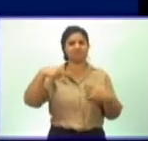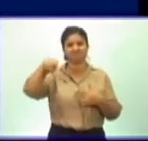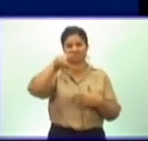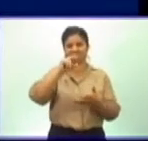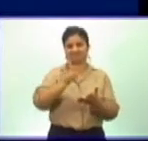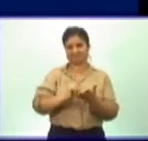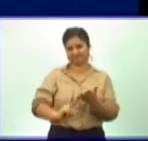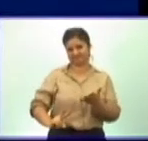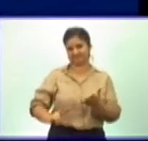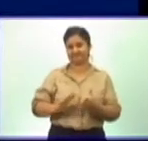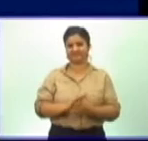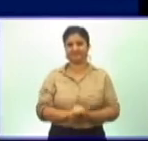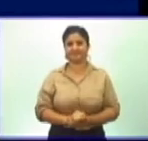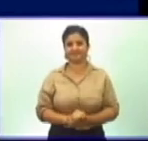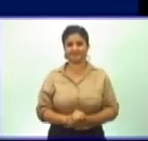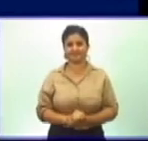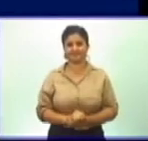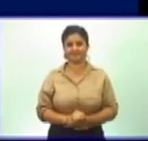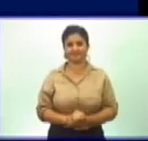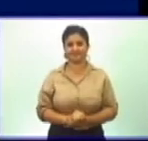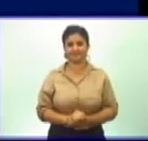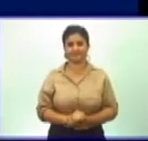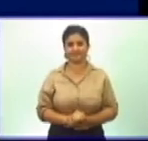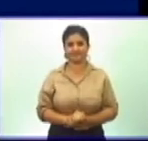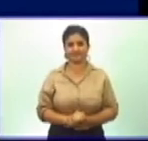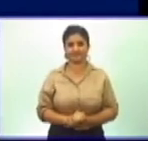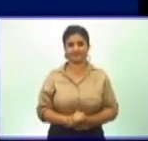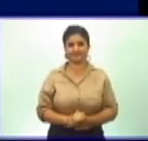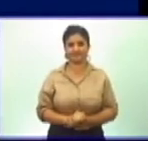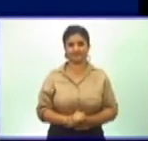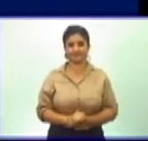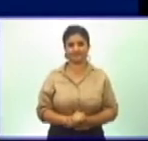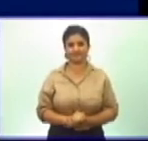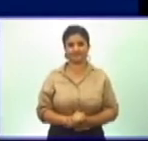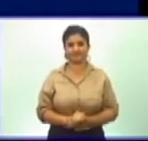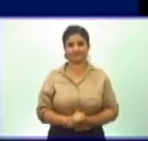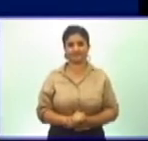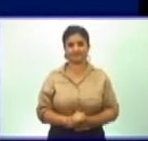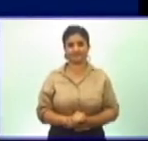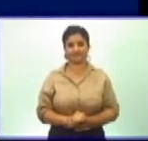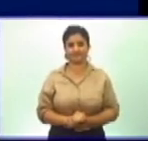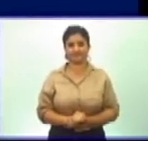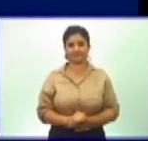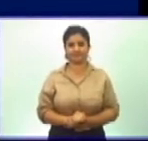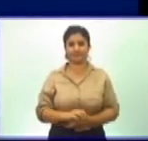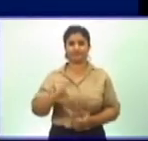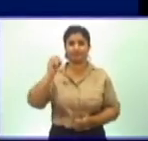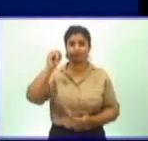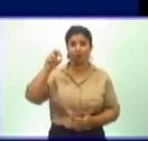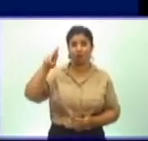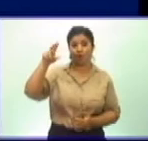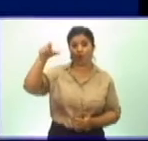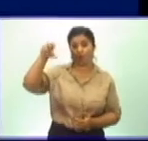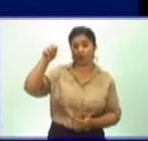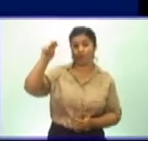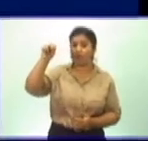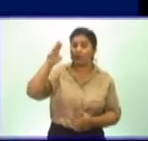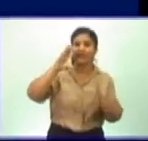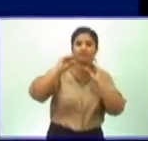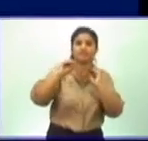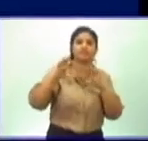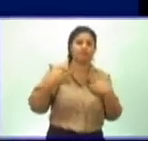mía, unir con vuestro enlace a Tartufo con mi familia. Será vuestro esposo, lo he